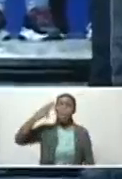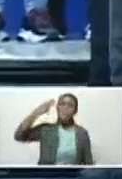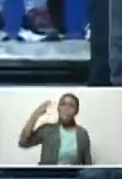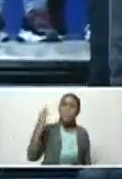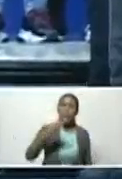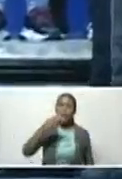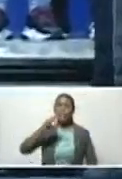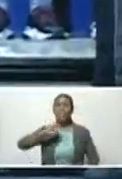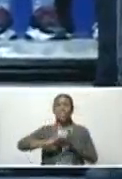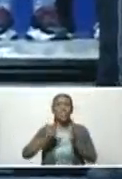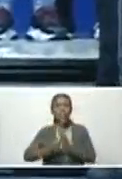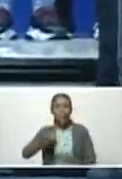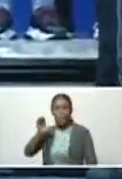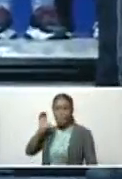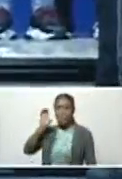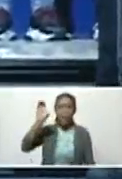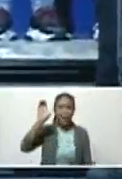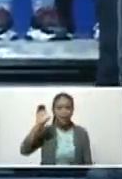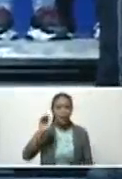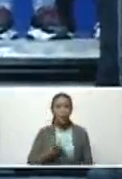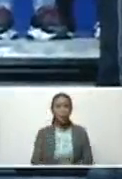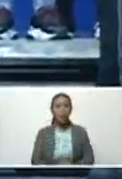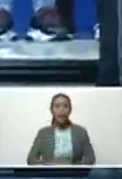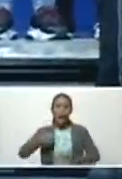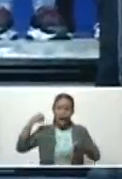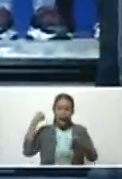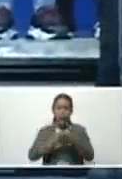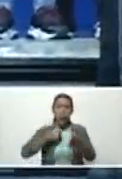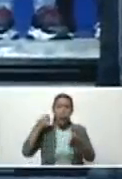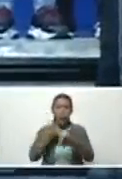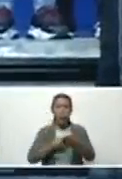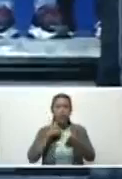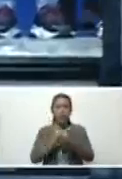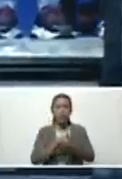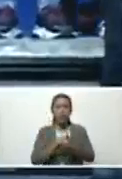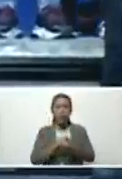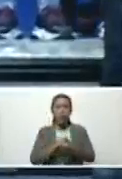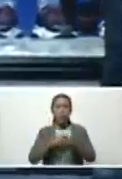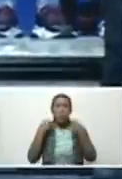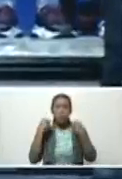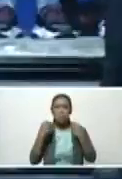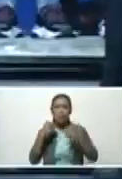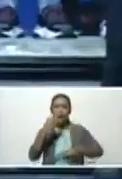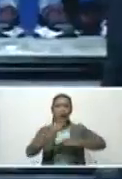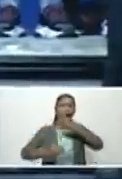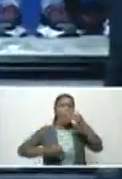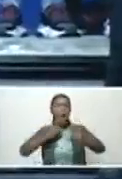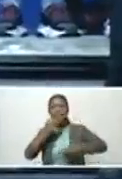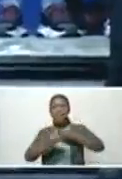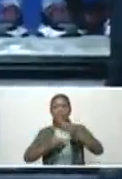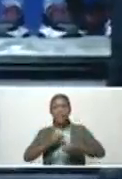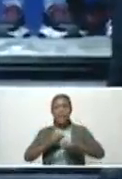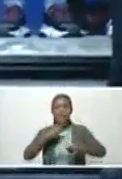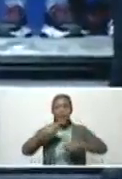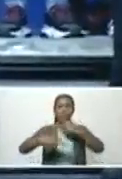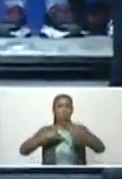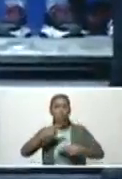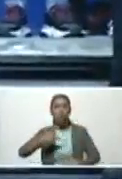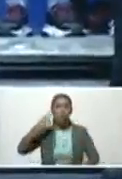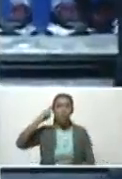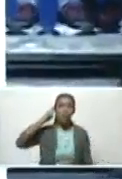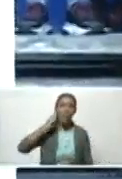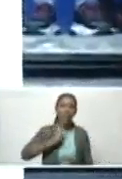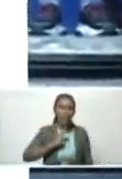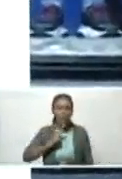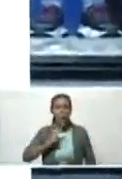patria, a la lucha por consolidar la revolución bolivariana